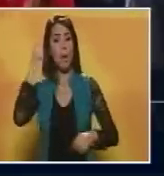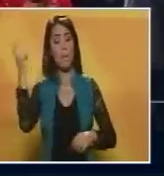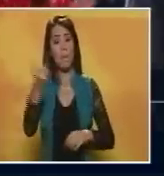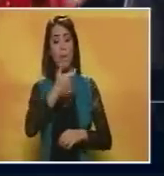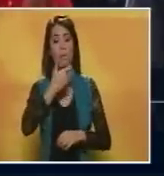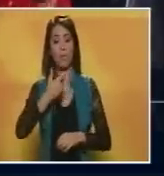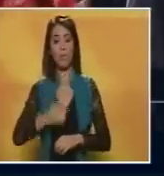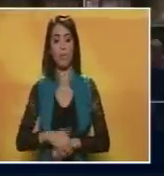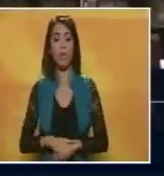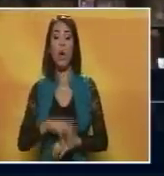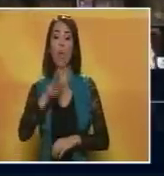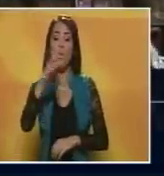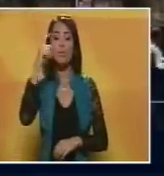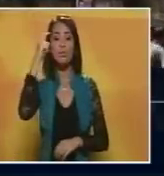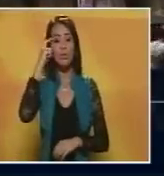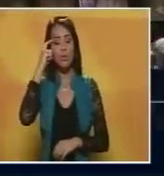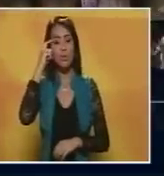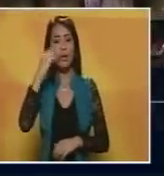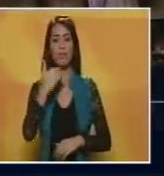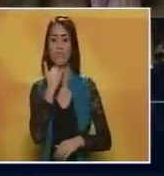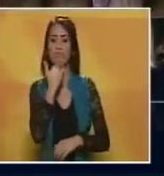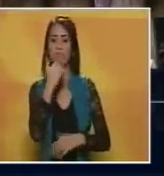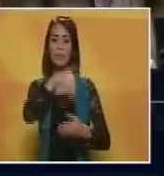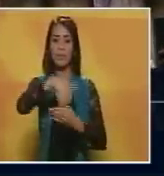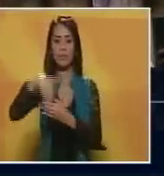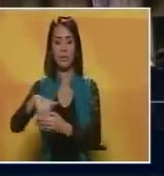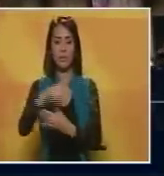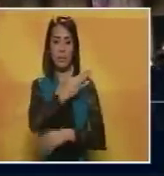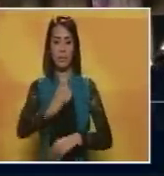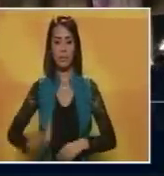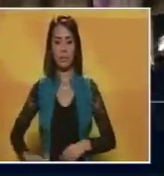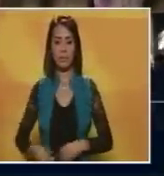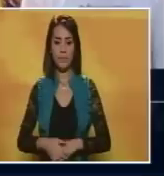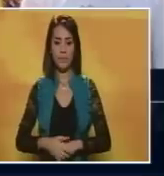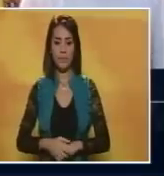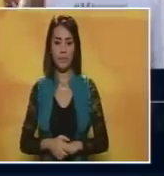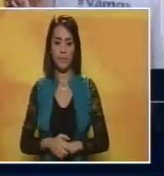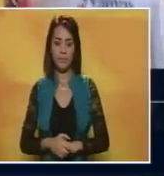a cuatro días de las elecciones presidenciales